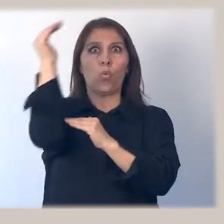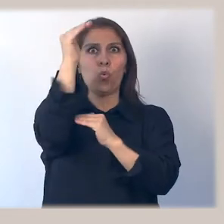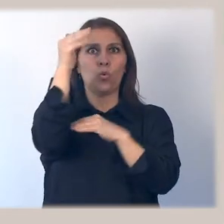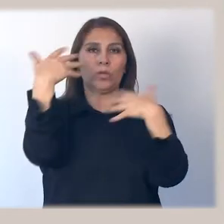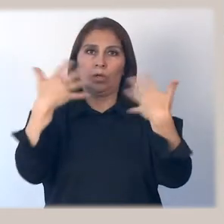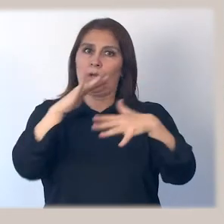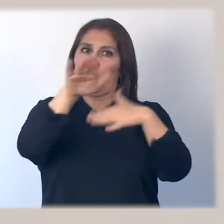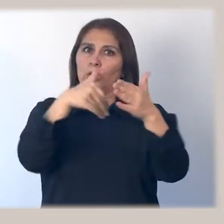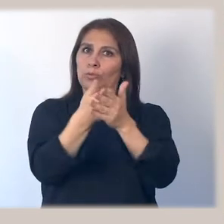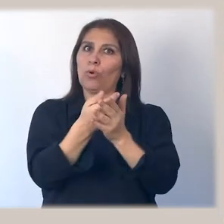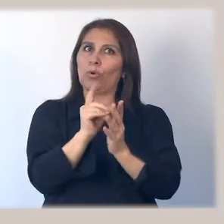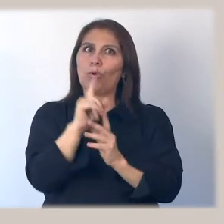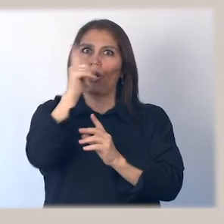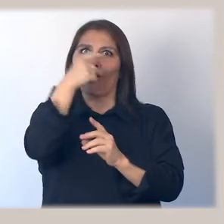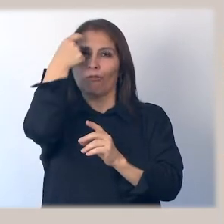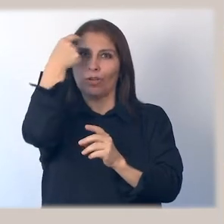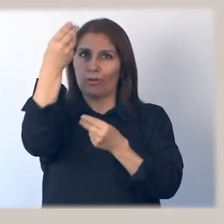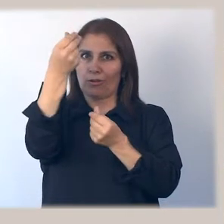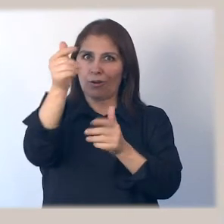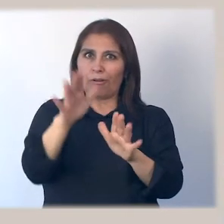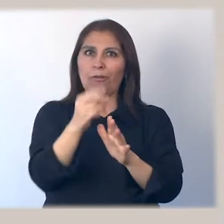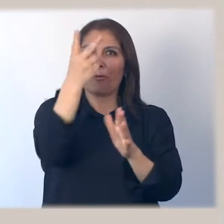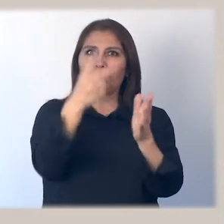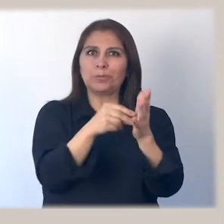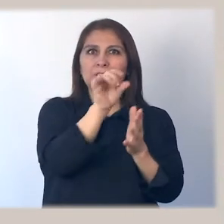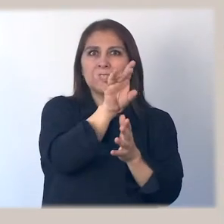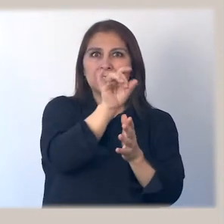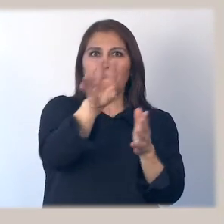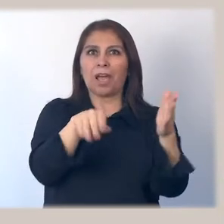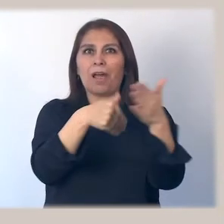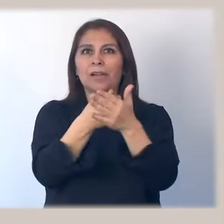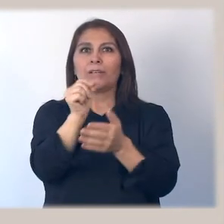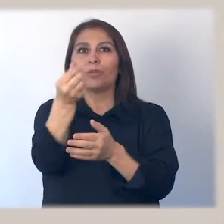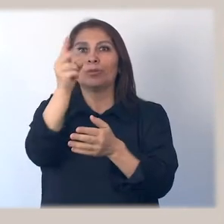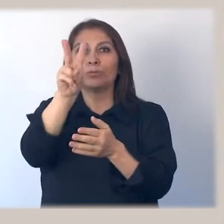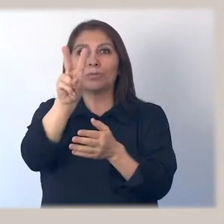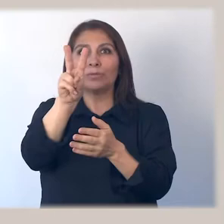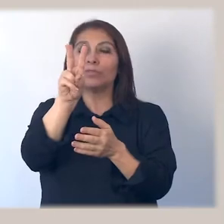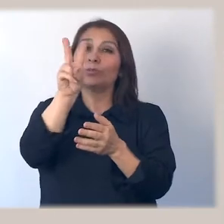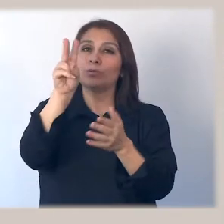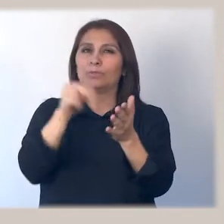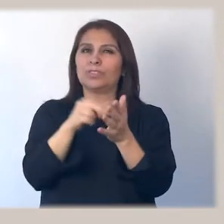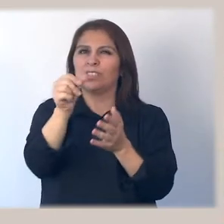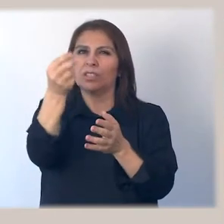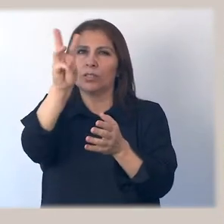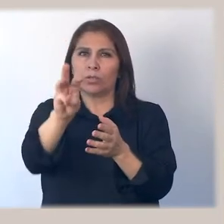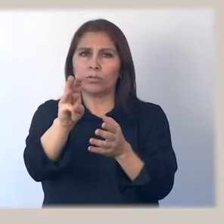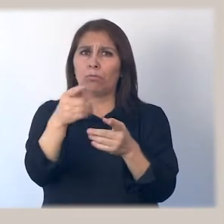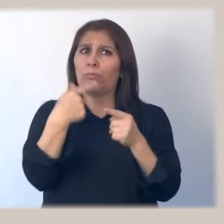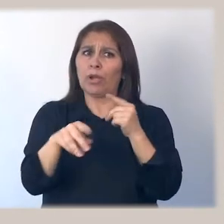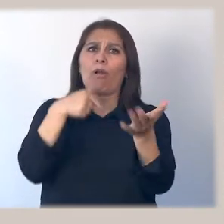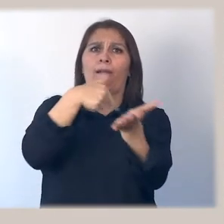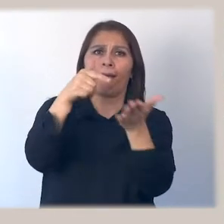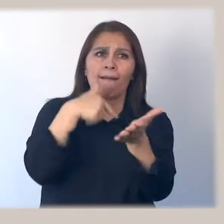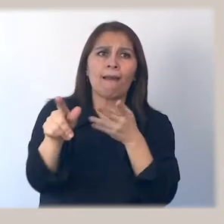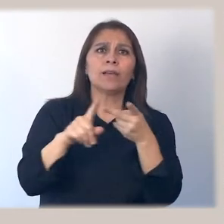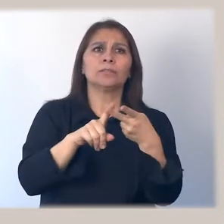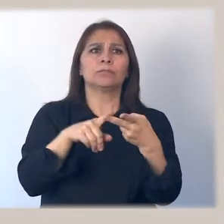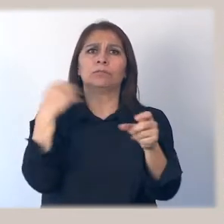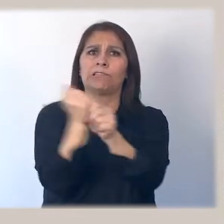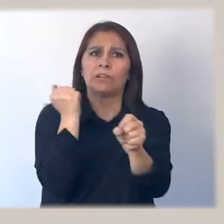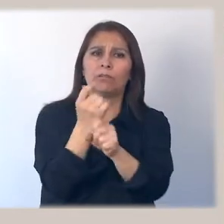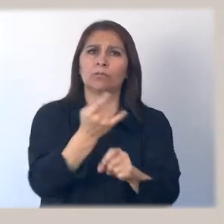como superiores a la inflación en la ventana 2014-2018, no se armonizan con el crecimiento, los costos y gastos